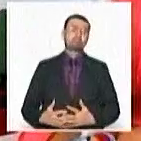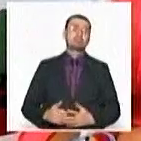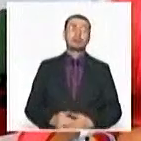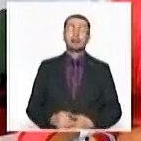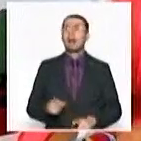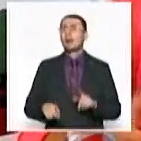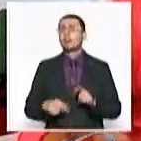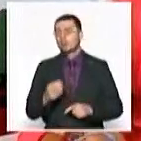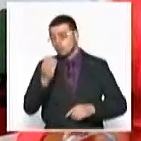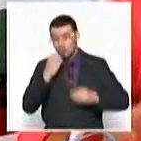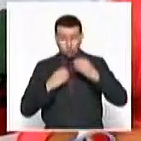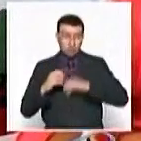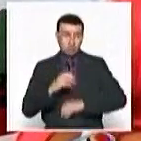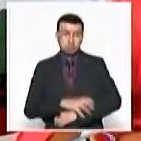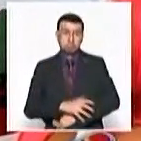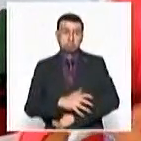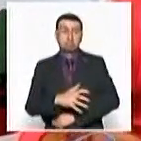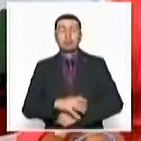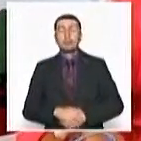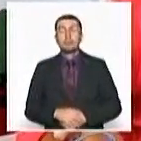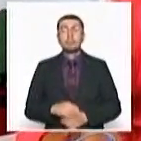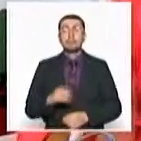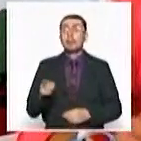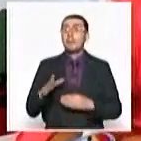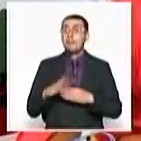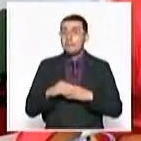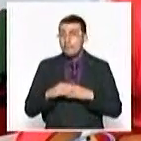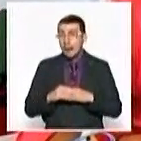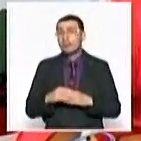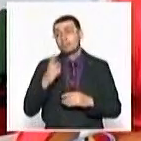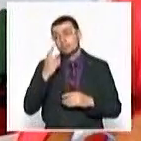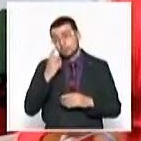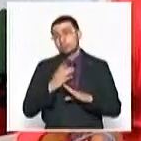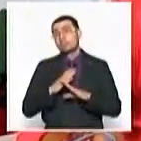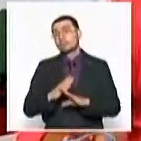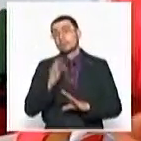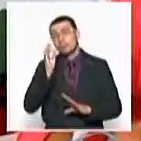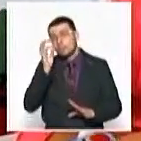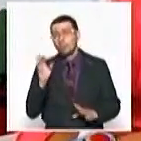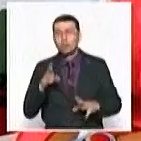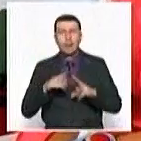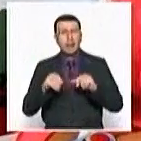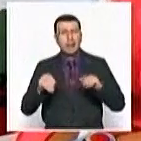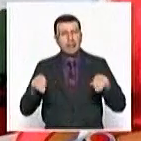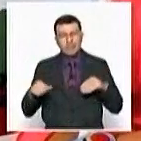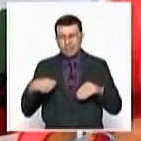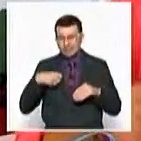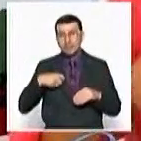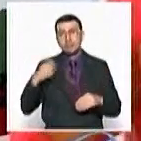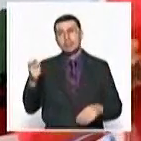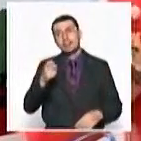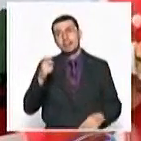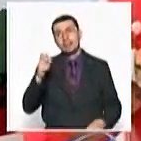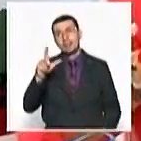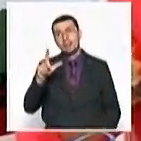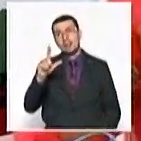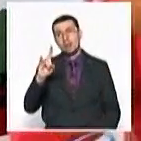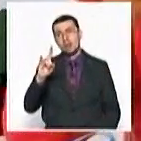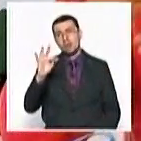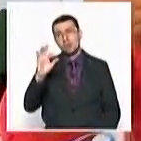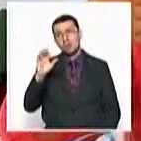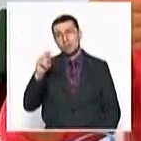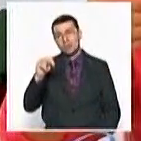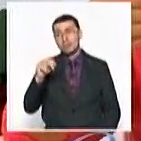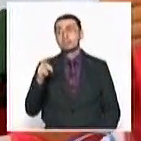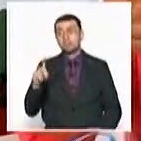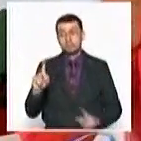alergias alimentarias al gluten. Entonces, quítele el pan, por ejemplo. Esas harinas que tengan gluten, y ya uno va mirando